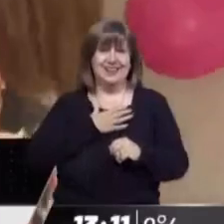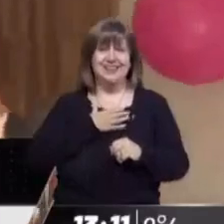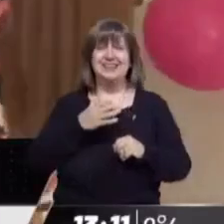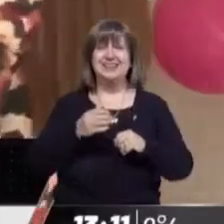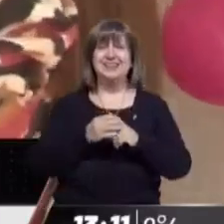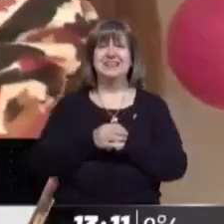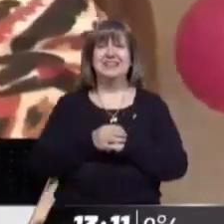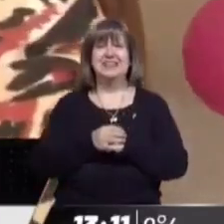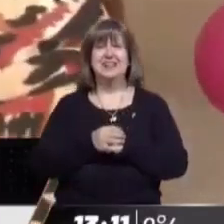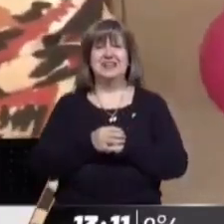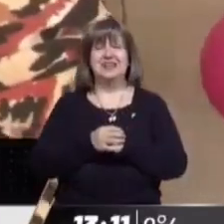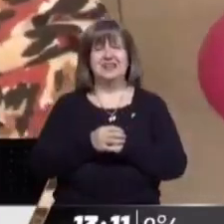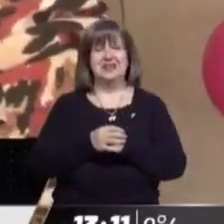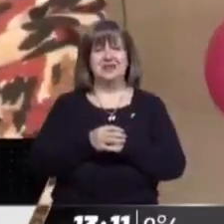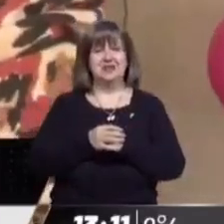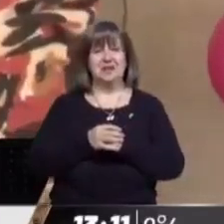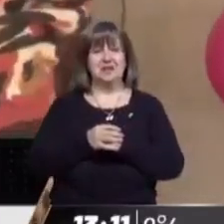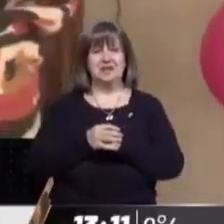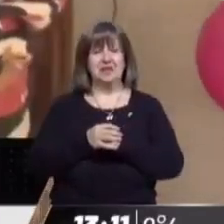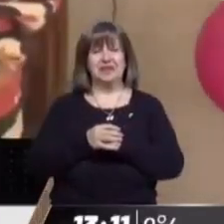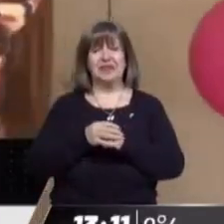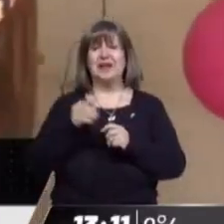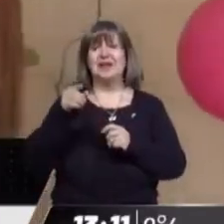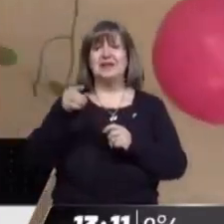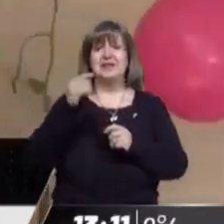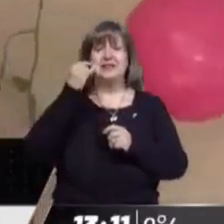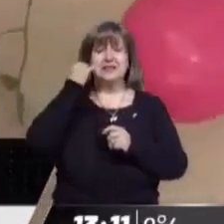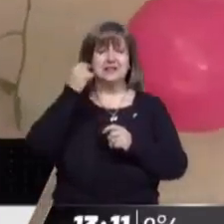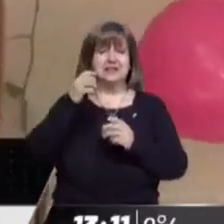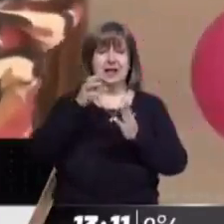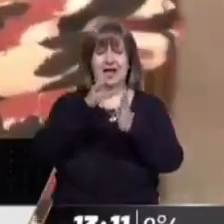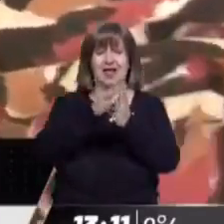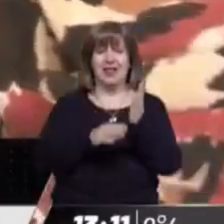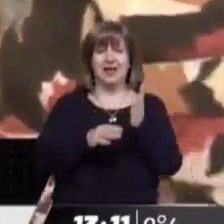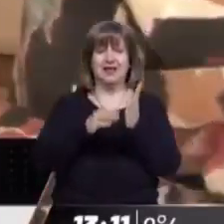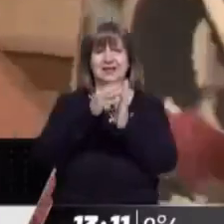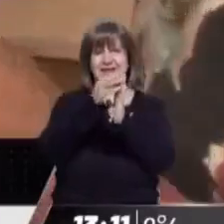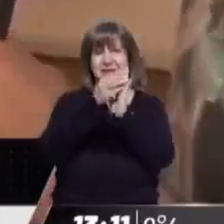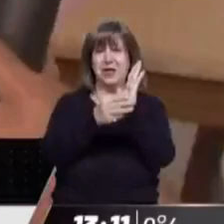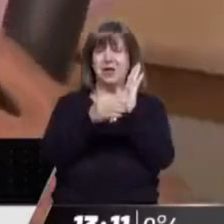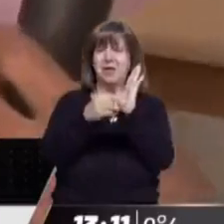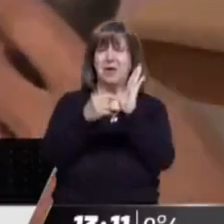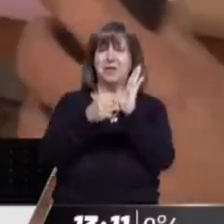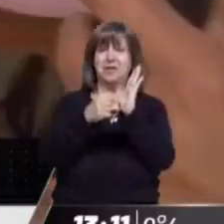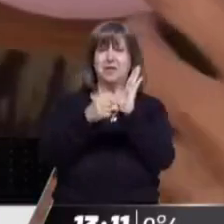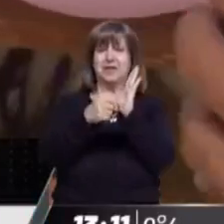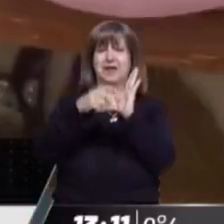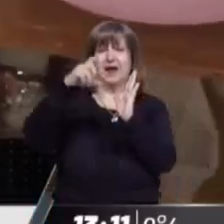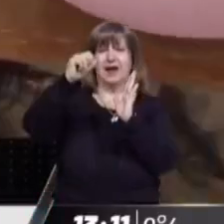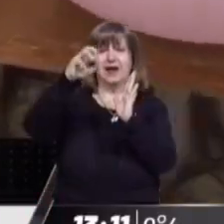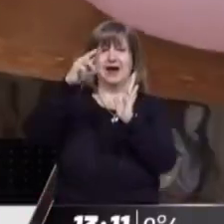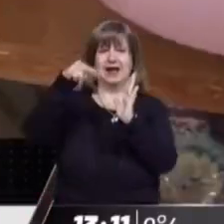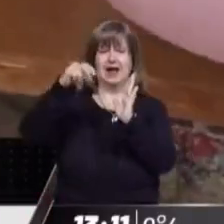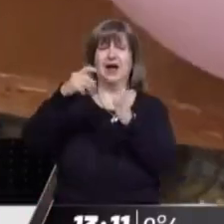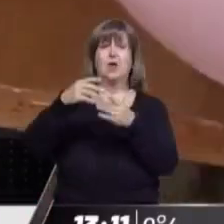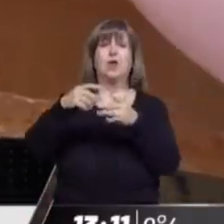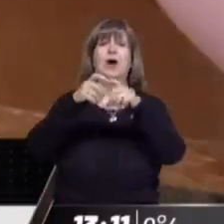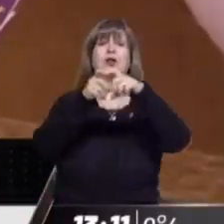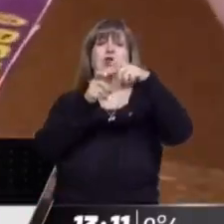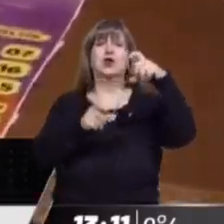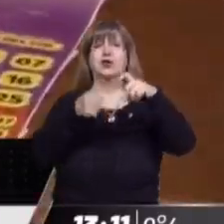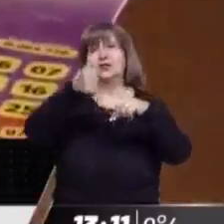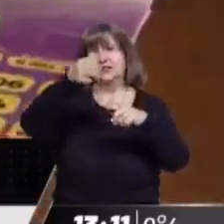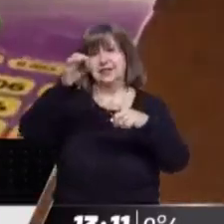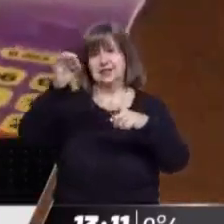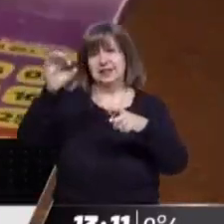agarrar. Mira, acá está entregando Karina 600 pesos sale un cartoncito, sí,